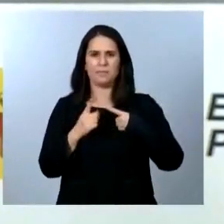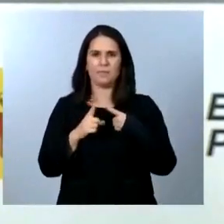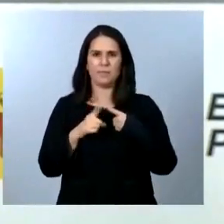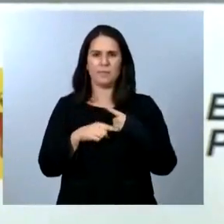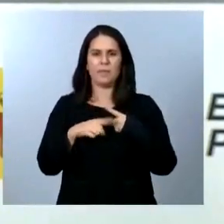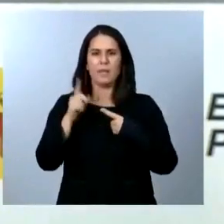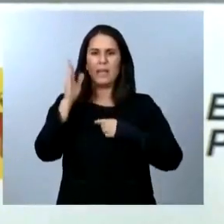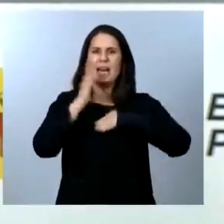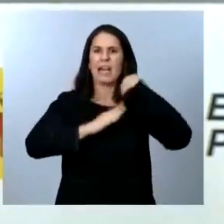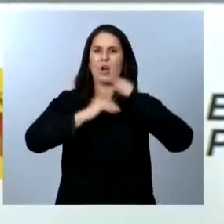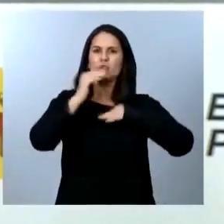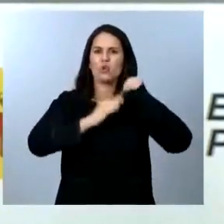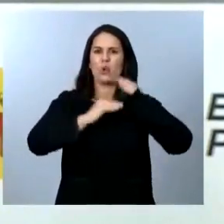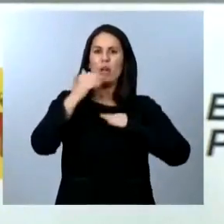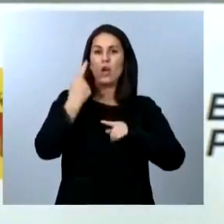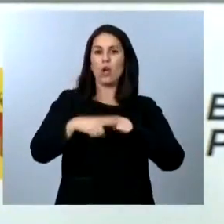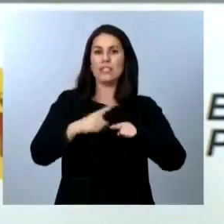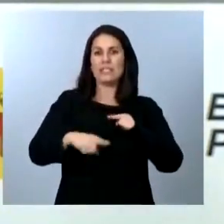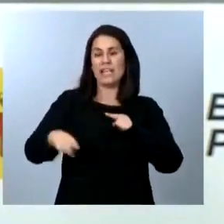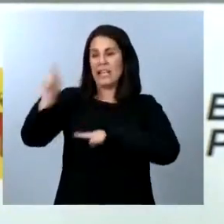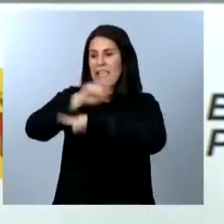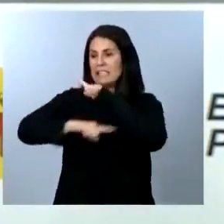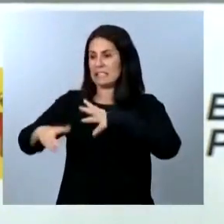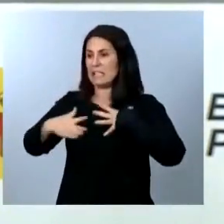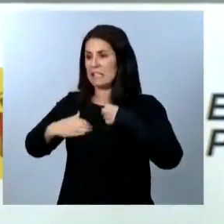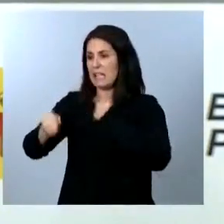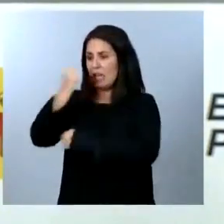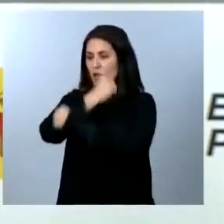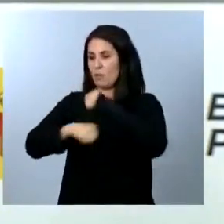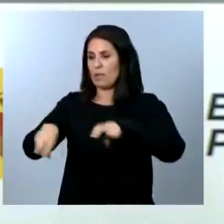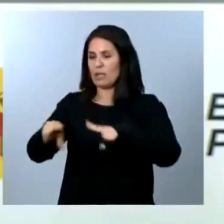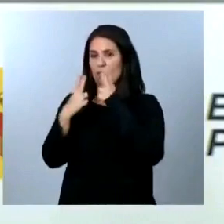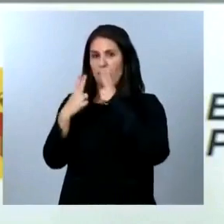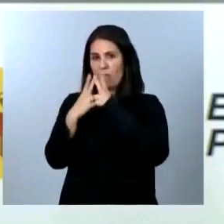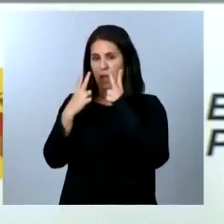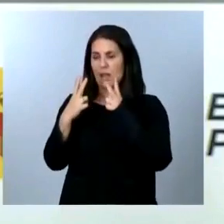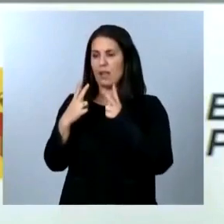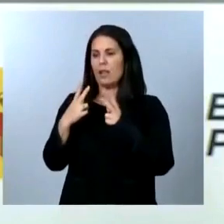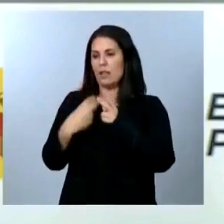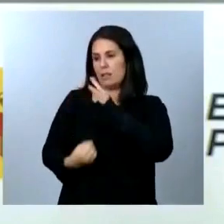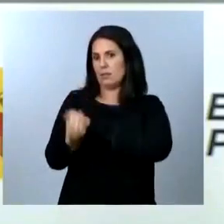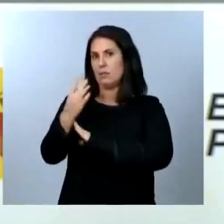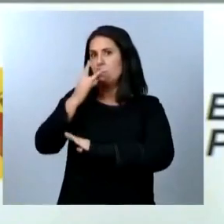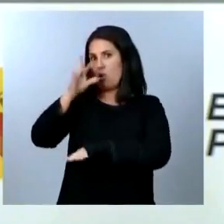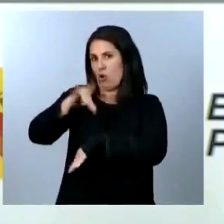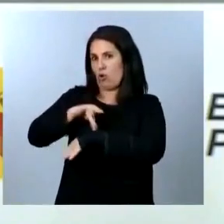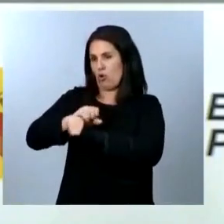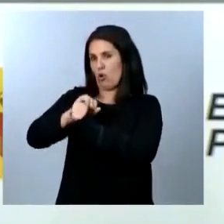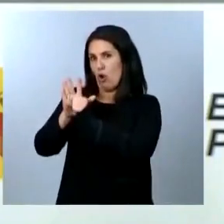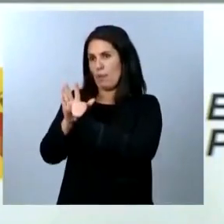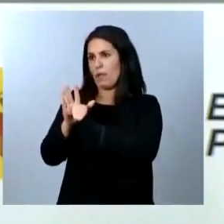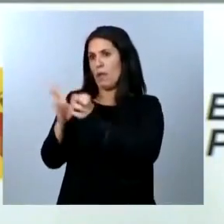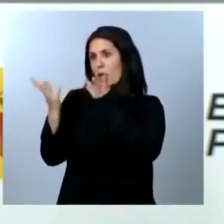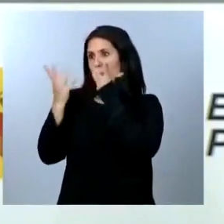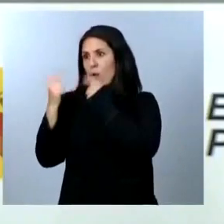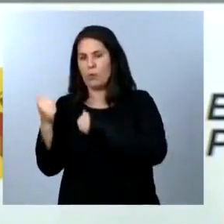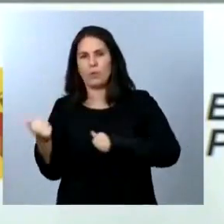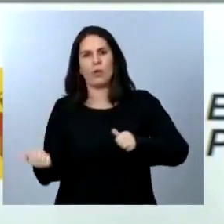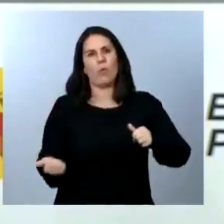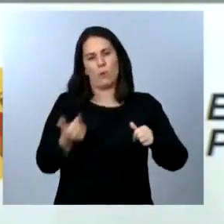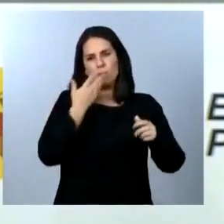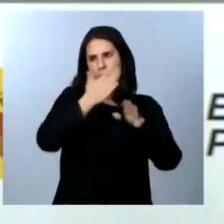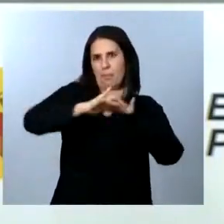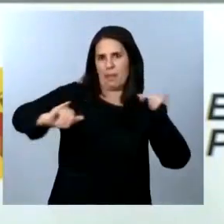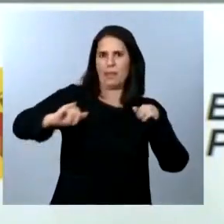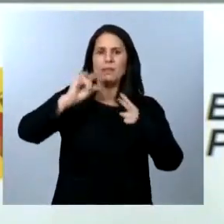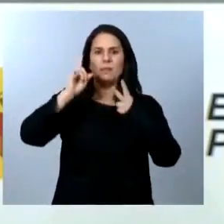nos ha arrebatado la crisis sanitaria, económica y social provocada por la pandemia del COVID-19. En segundo lugar, modernizar nuestro